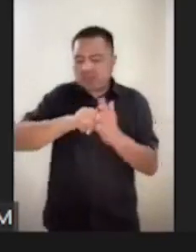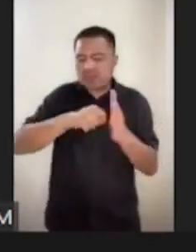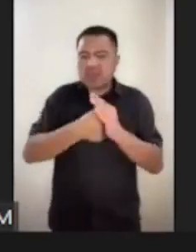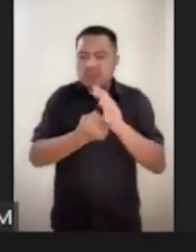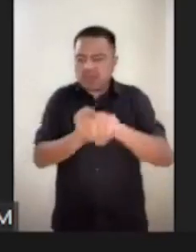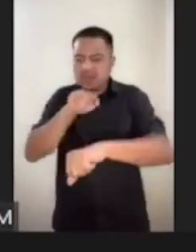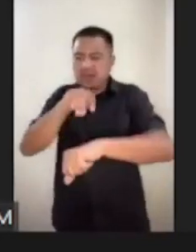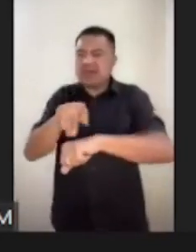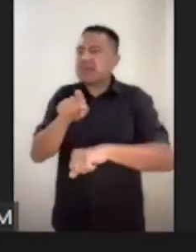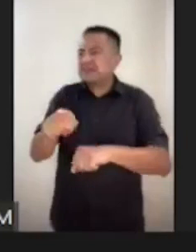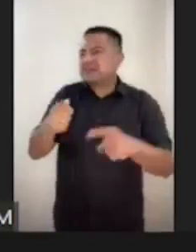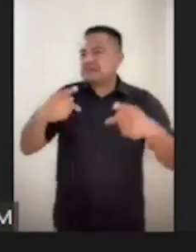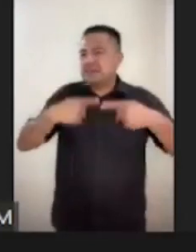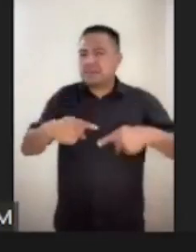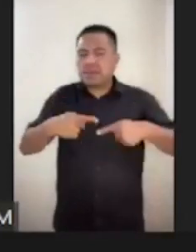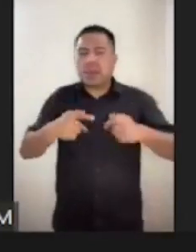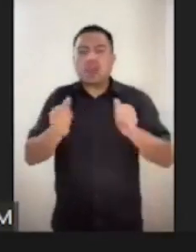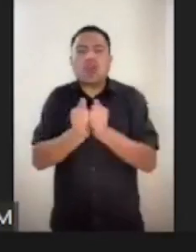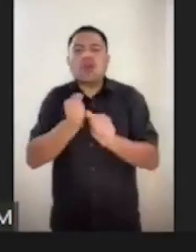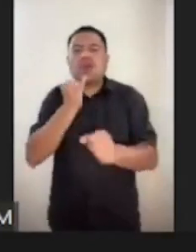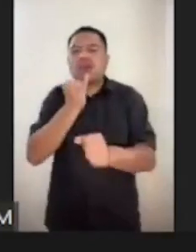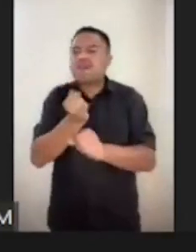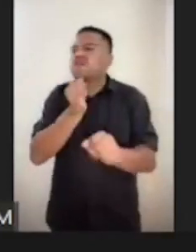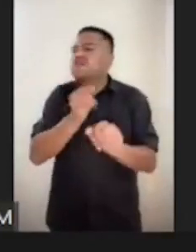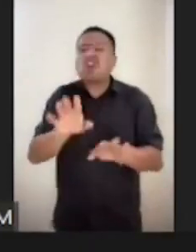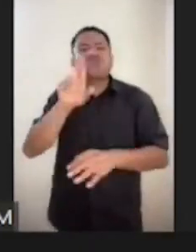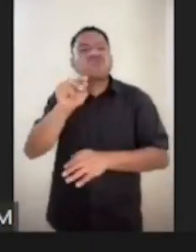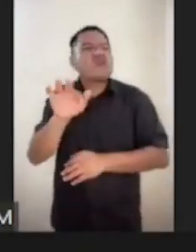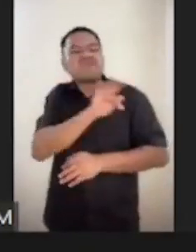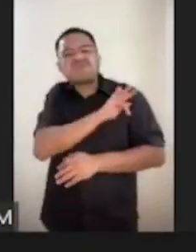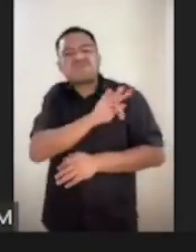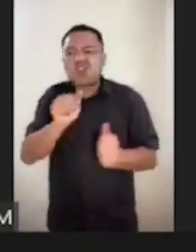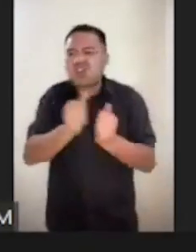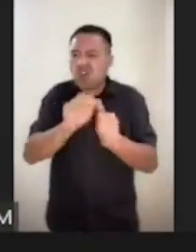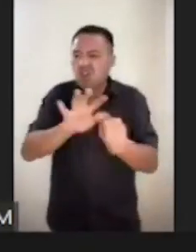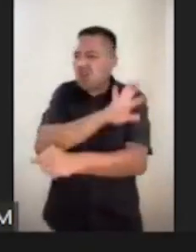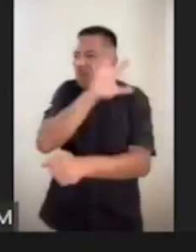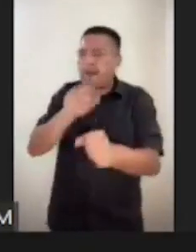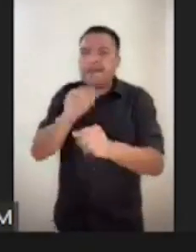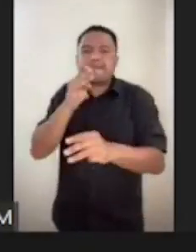denunciante, cuyo contenido no pudo ser corroborado con el resto del material probatorio